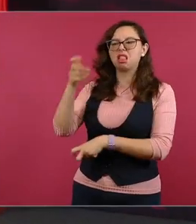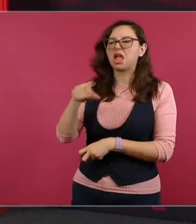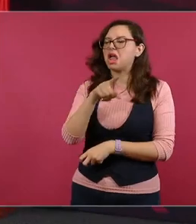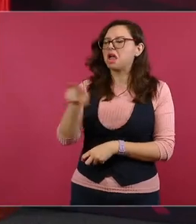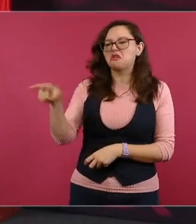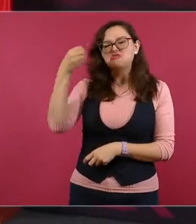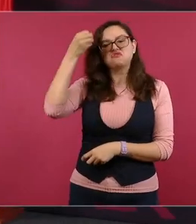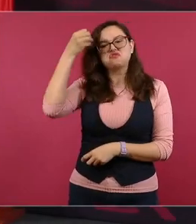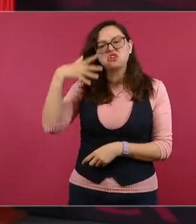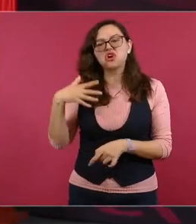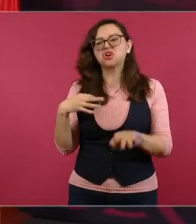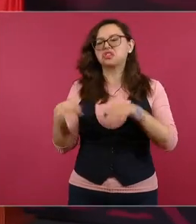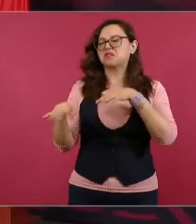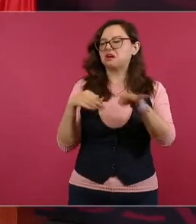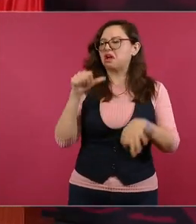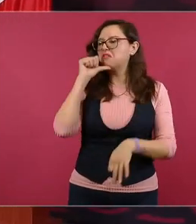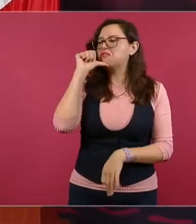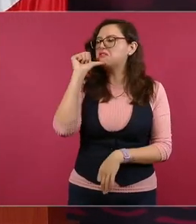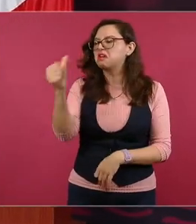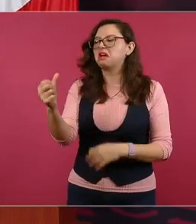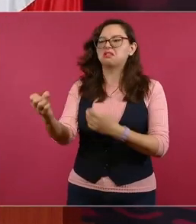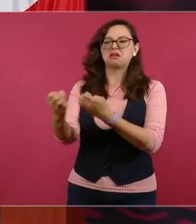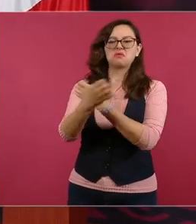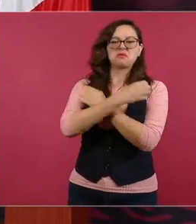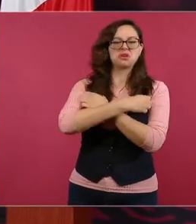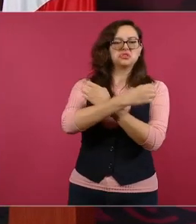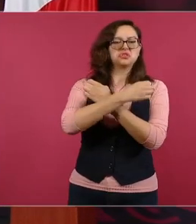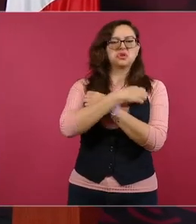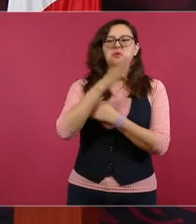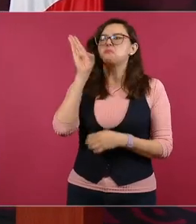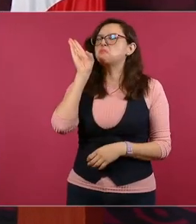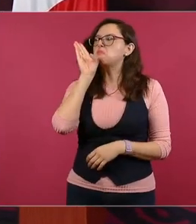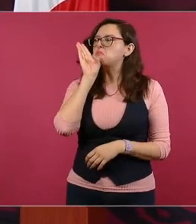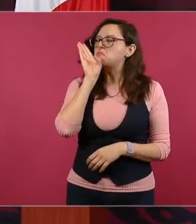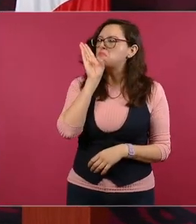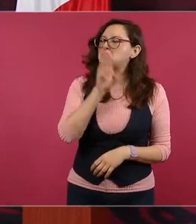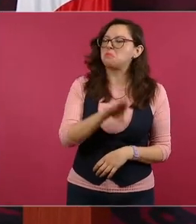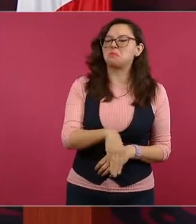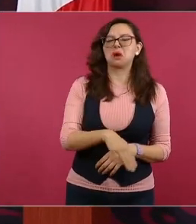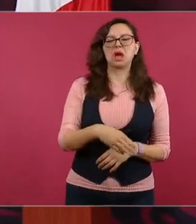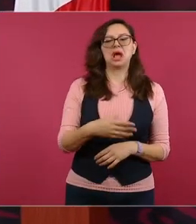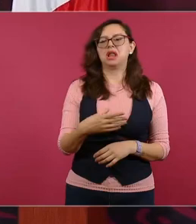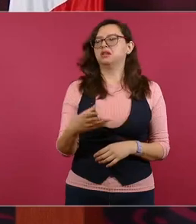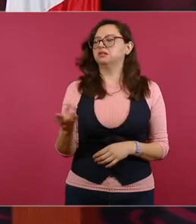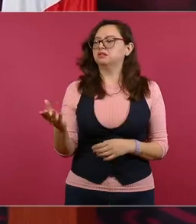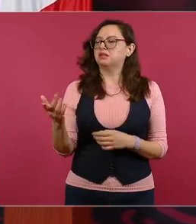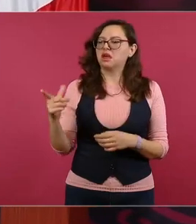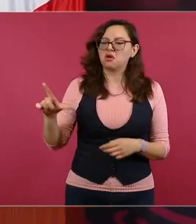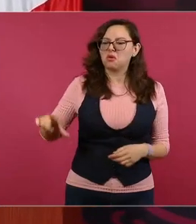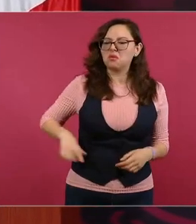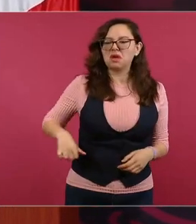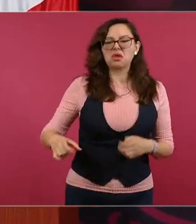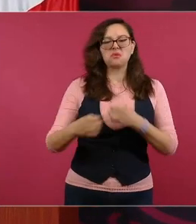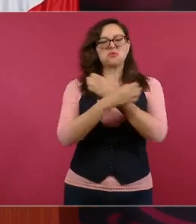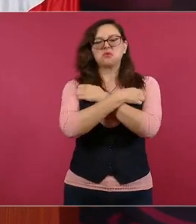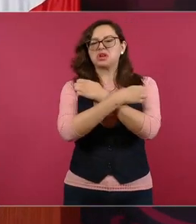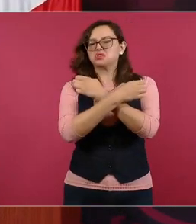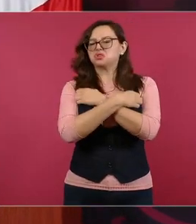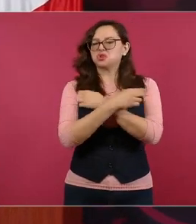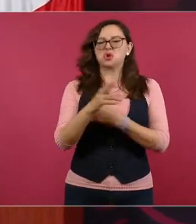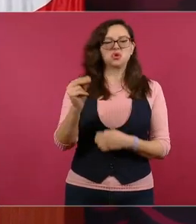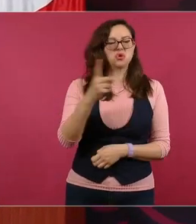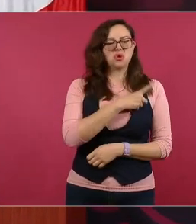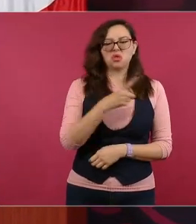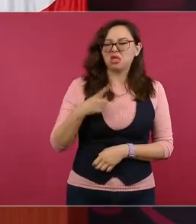de que por eso estaba muy mal Educación Pública echándole la culpa de todo a